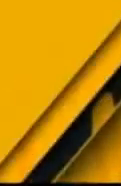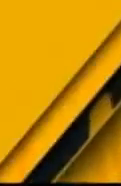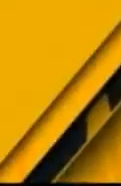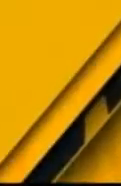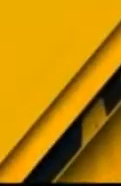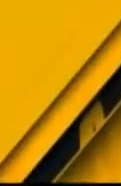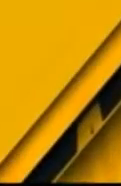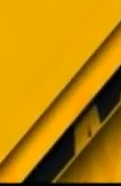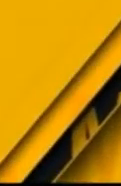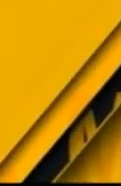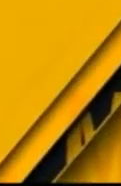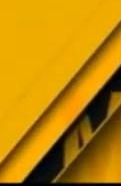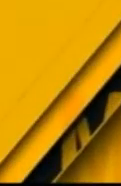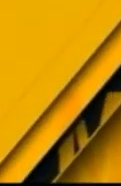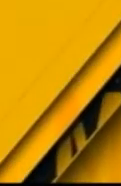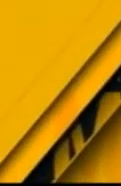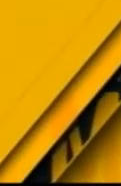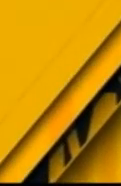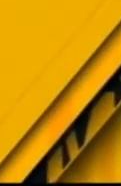bueno